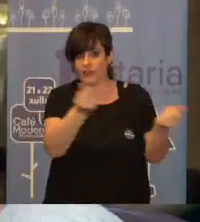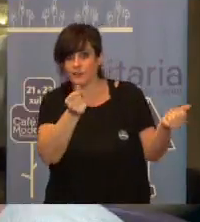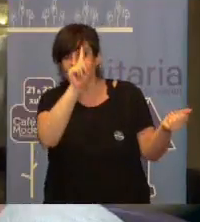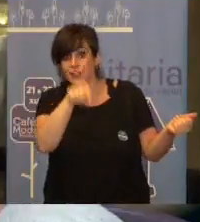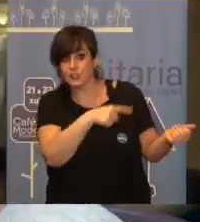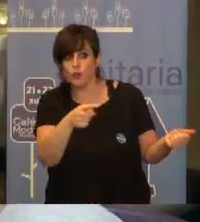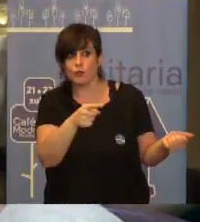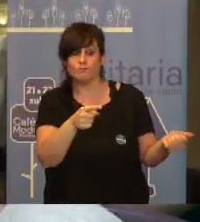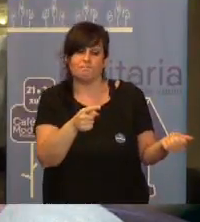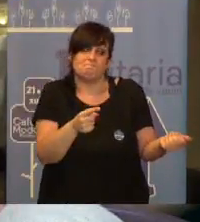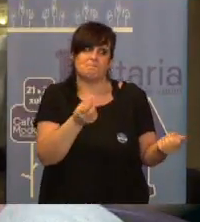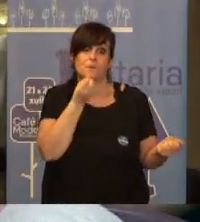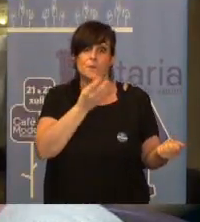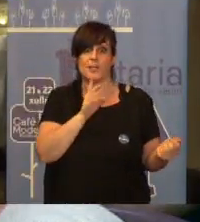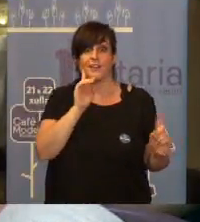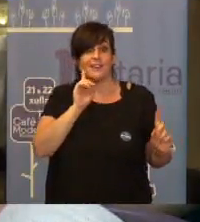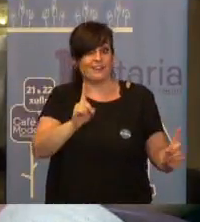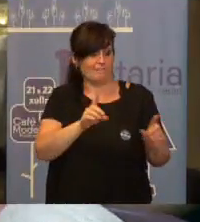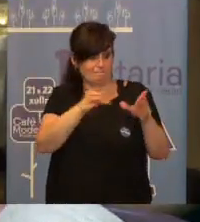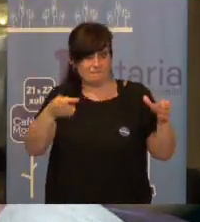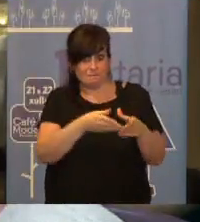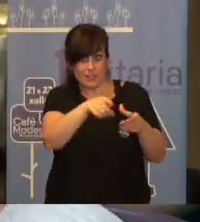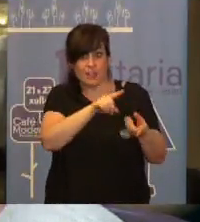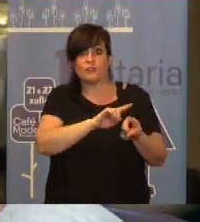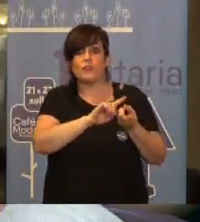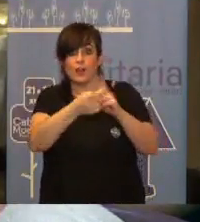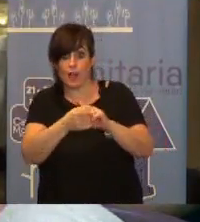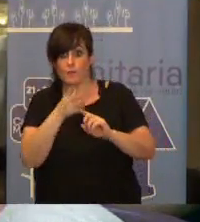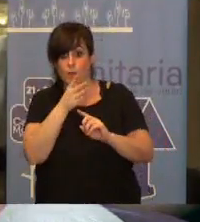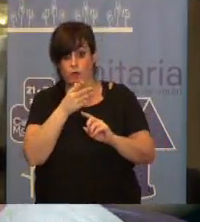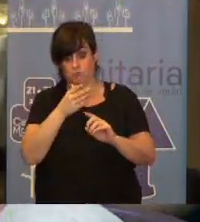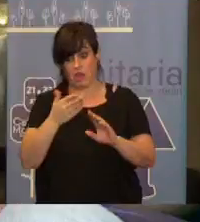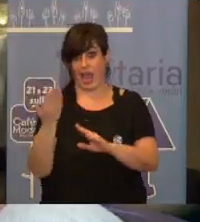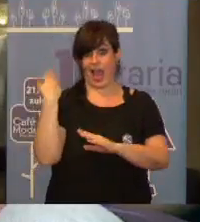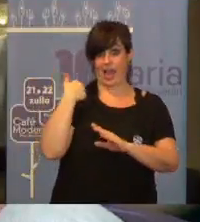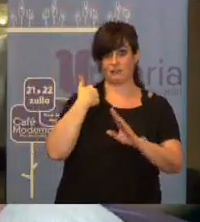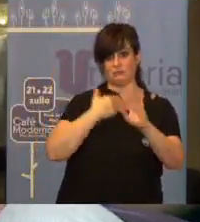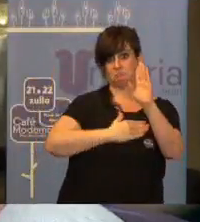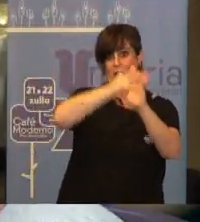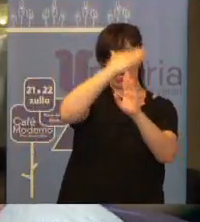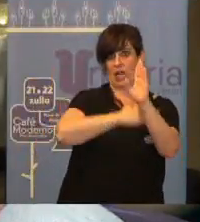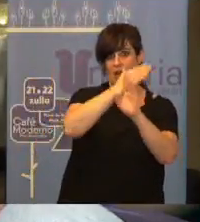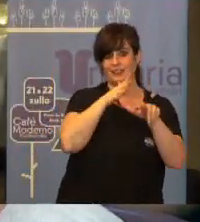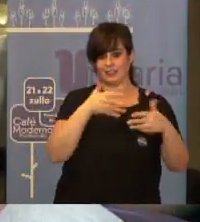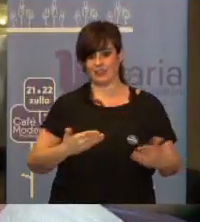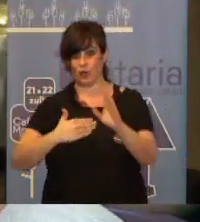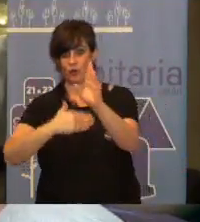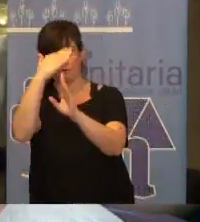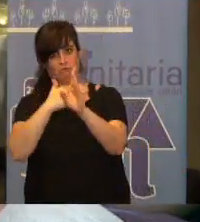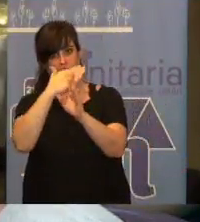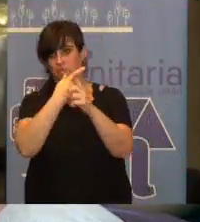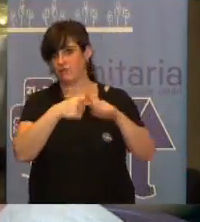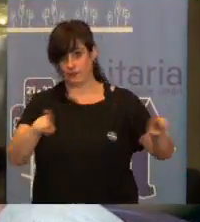mudaron, ou se non existe unha estrutura de clases como existía hai 30, 40 anos, e, polo tanto, ese concepto xa